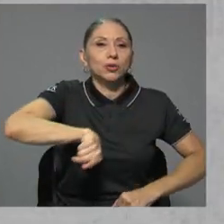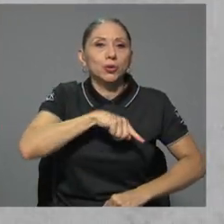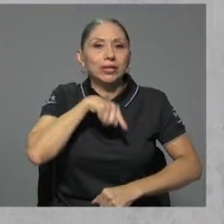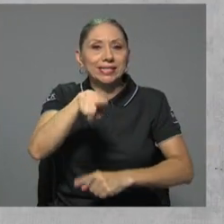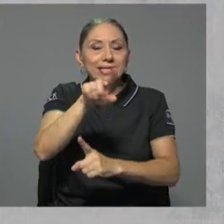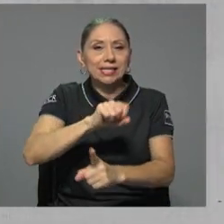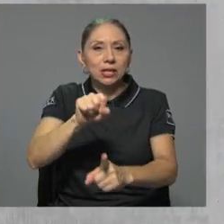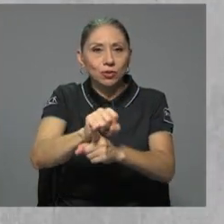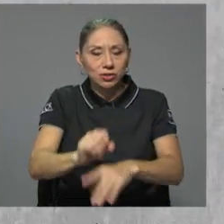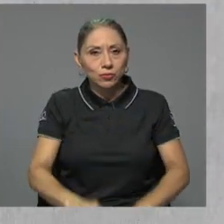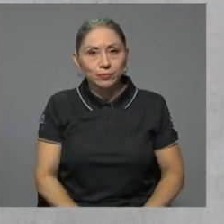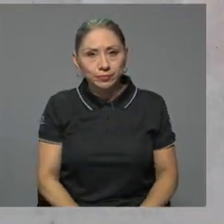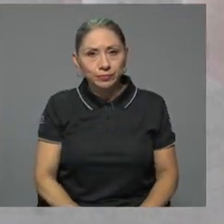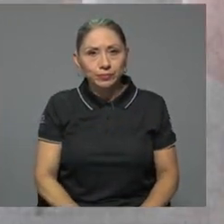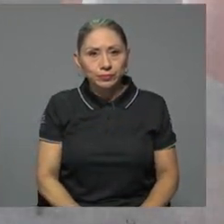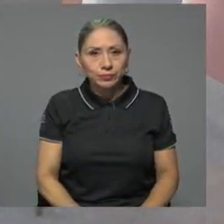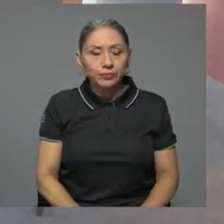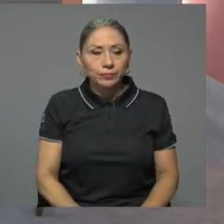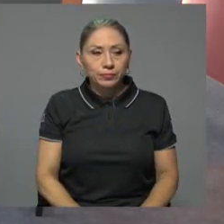situación